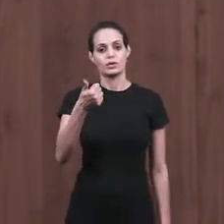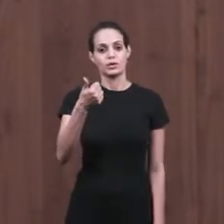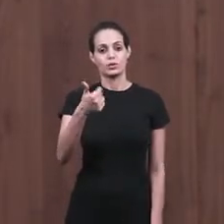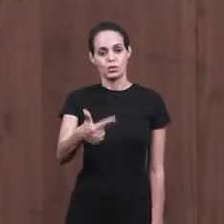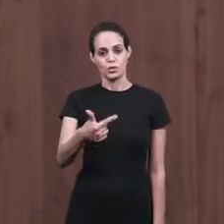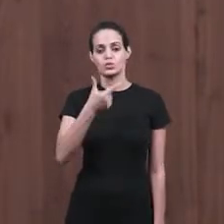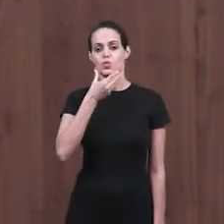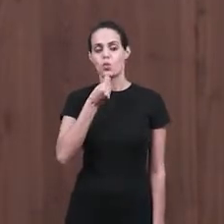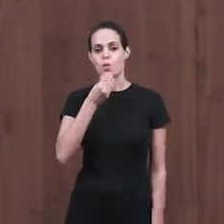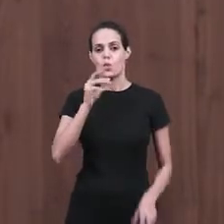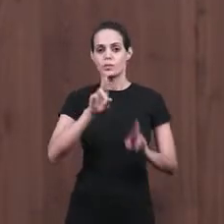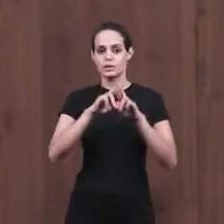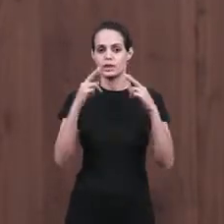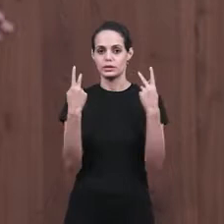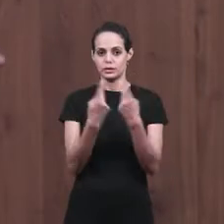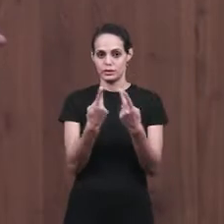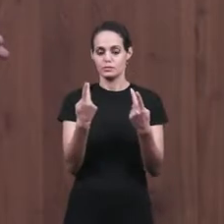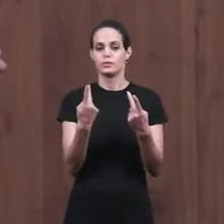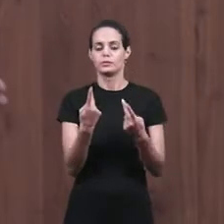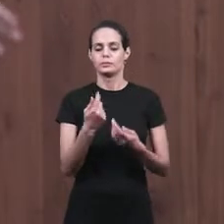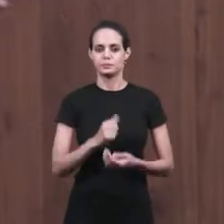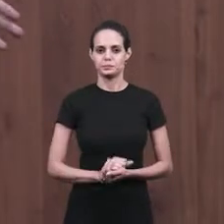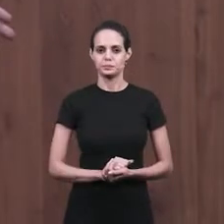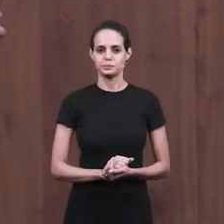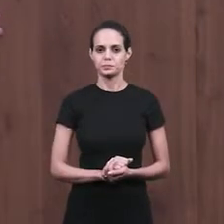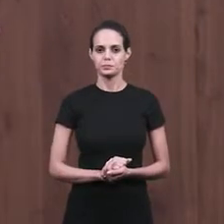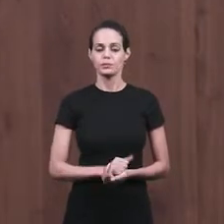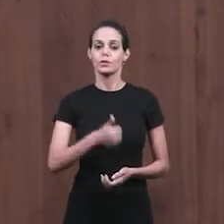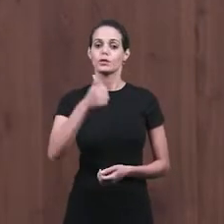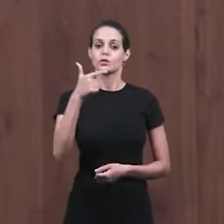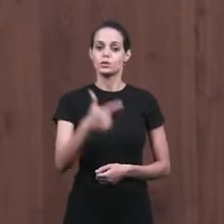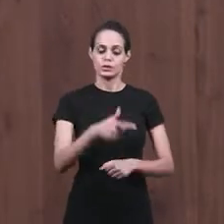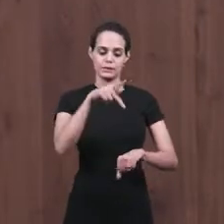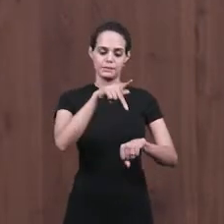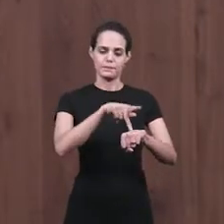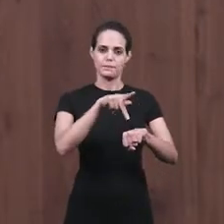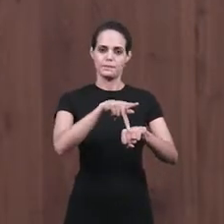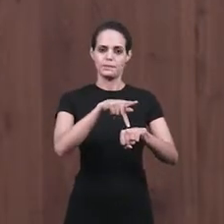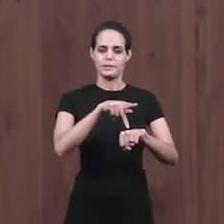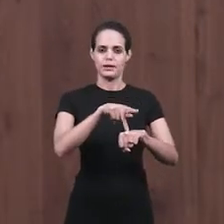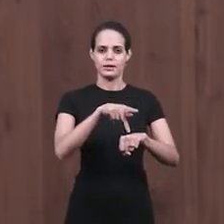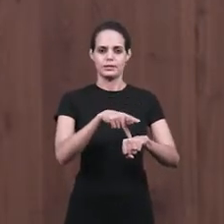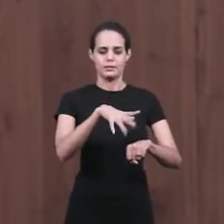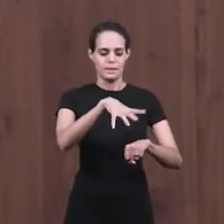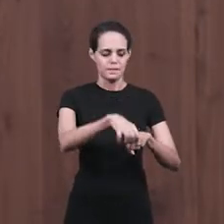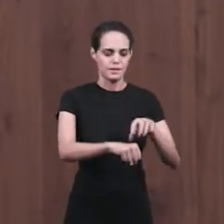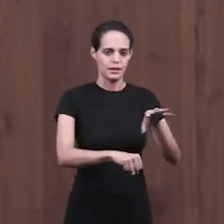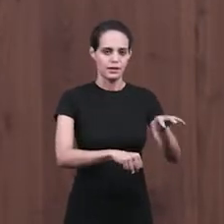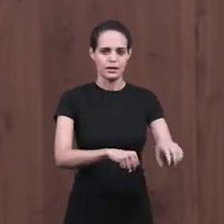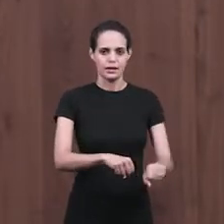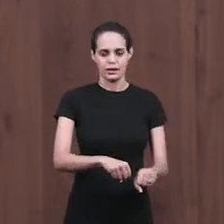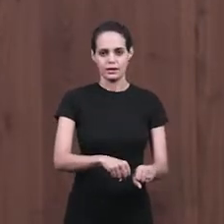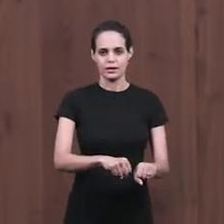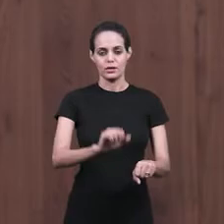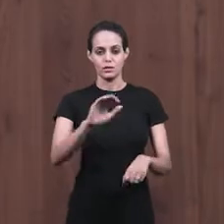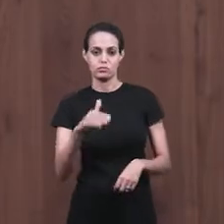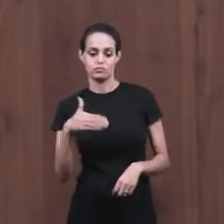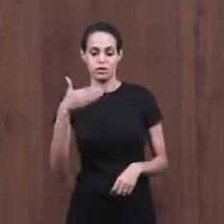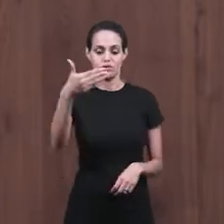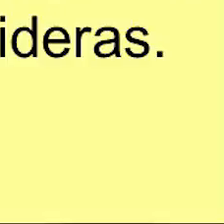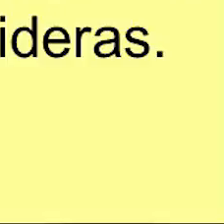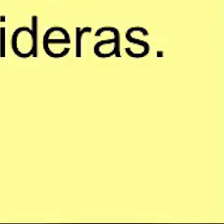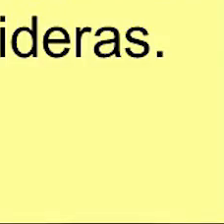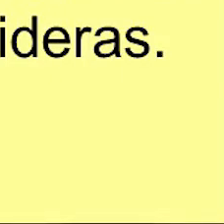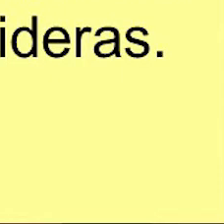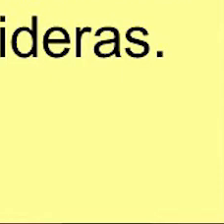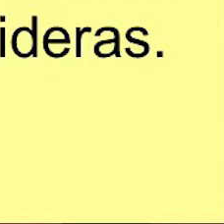Israel y él les pidió que agarren 12 piedras del fondo del río y ellos trajeron y las colocaron